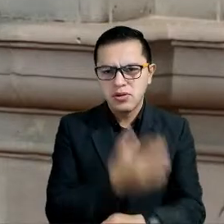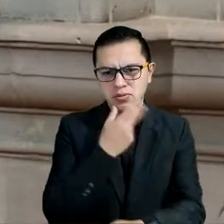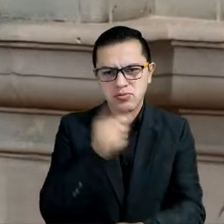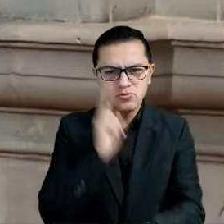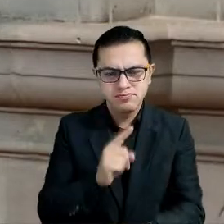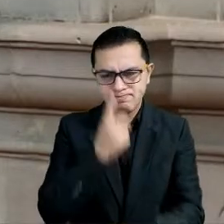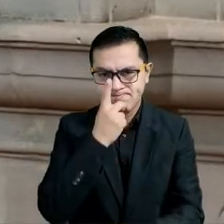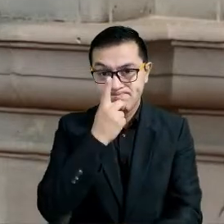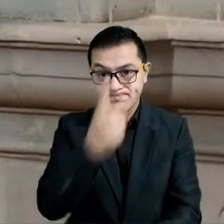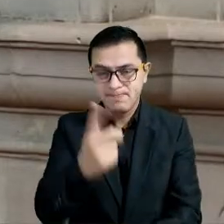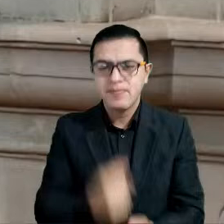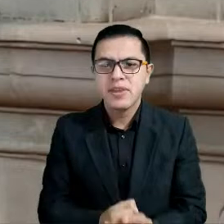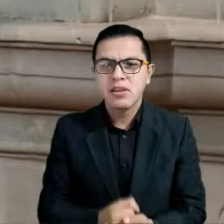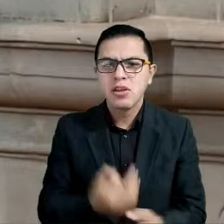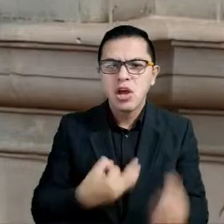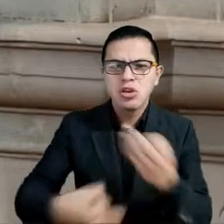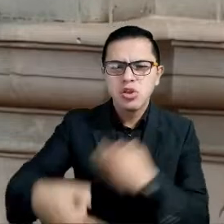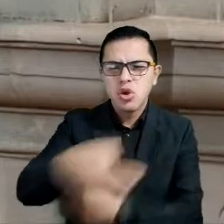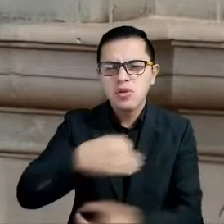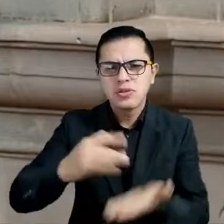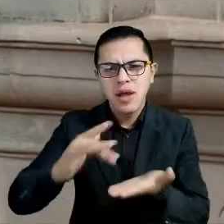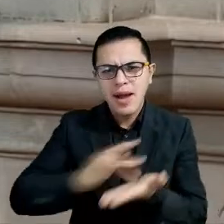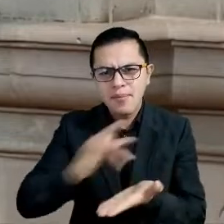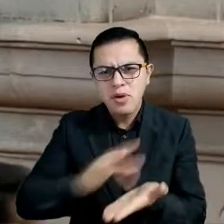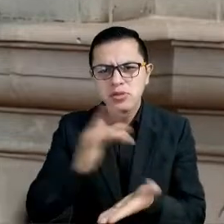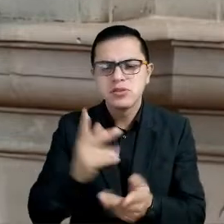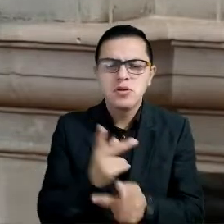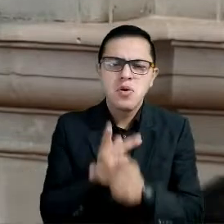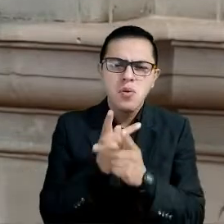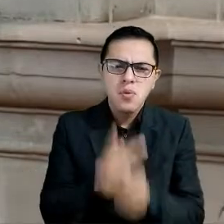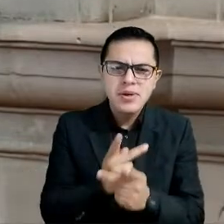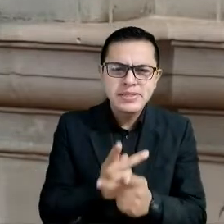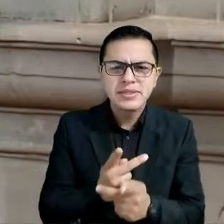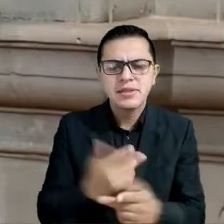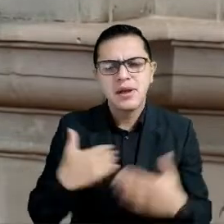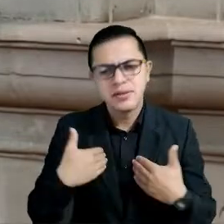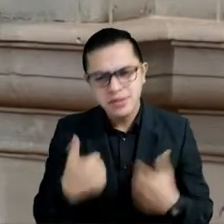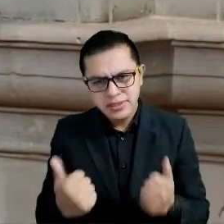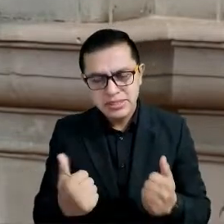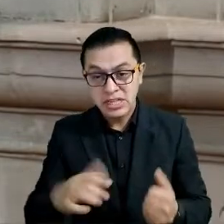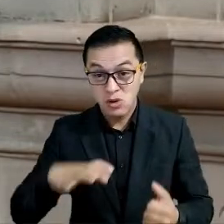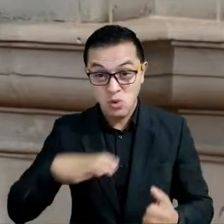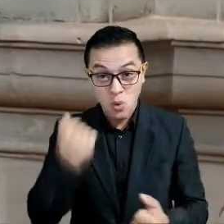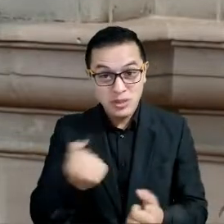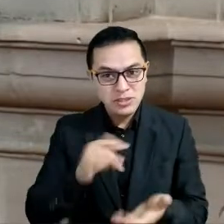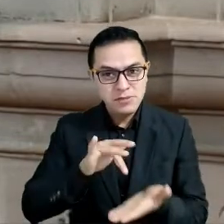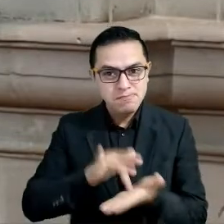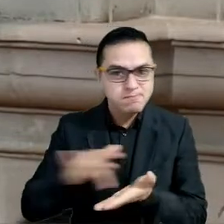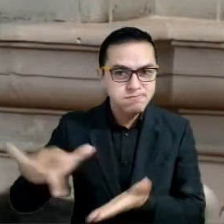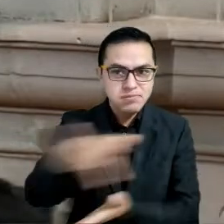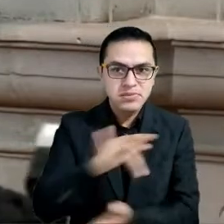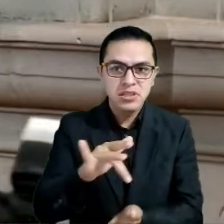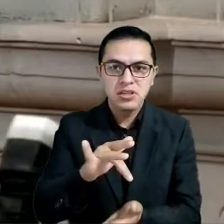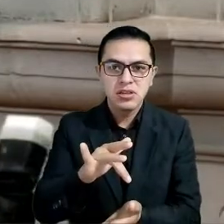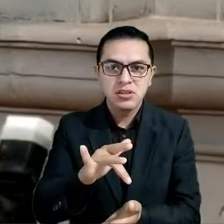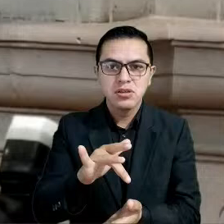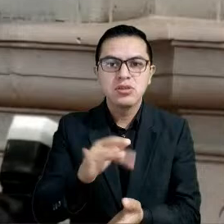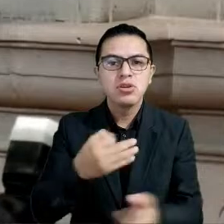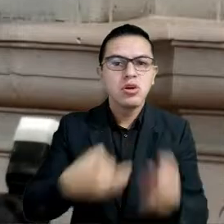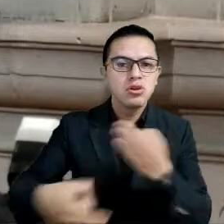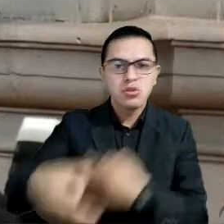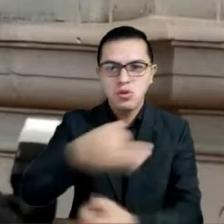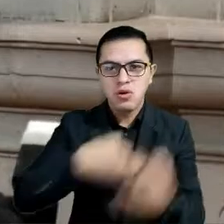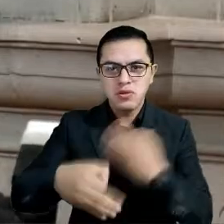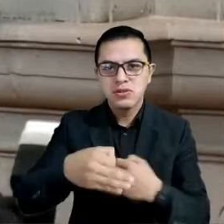agradeciéndoles a todos su apoyo, su paciencia, su comprensión y su esfuerzo. Deseo para todos ustedes una